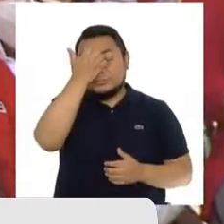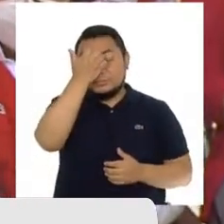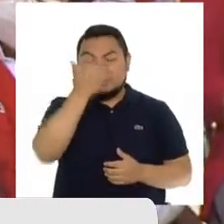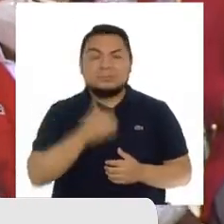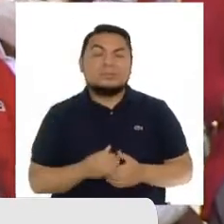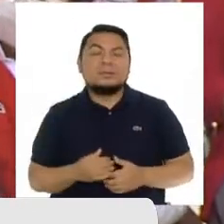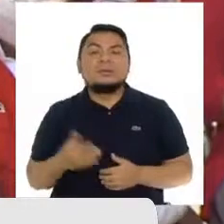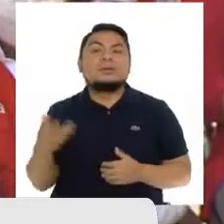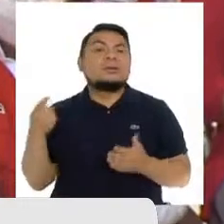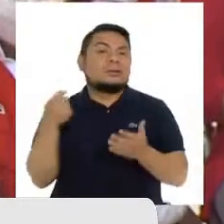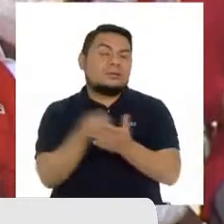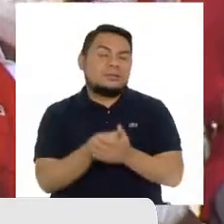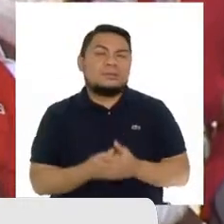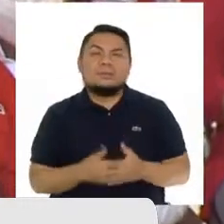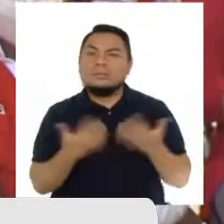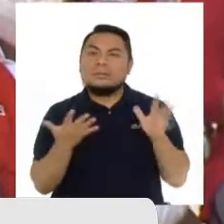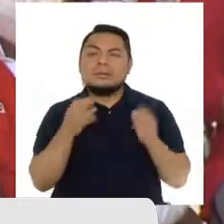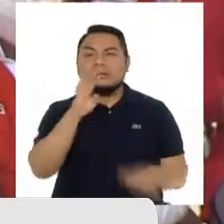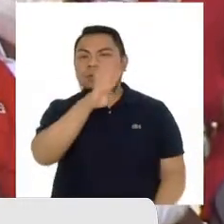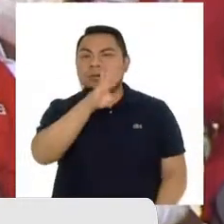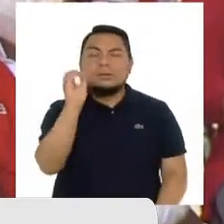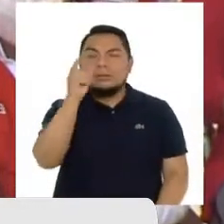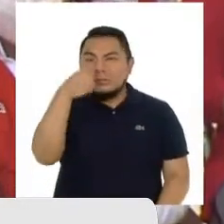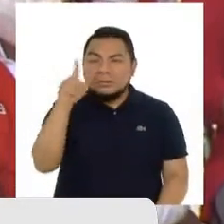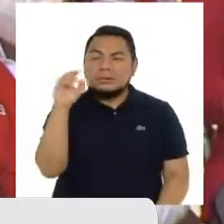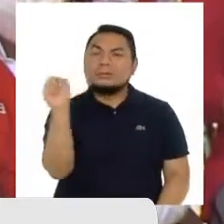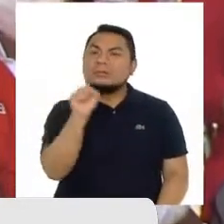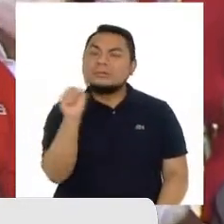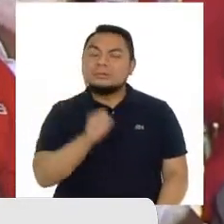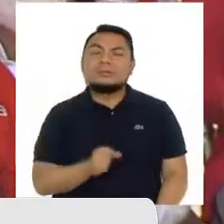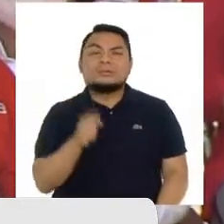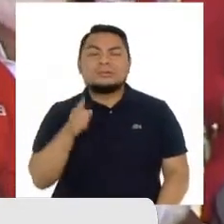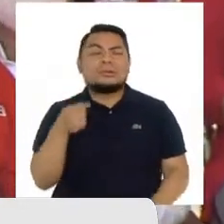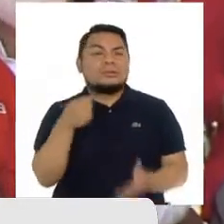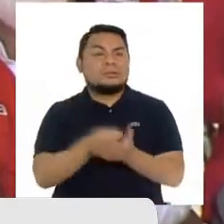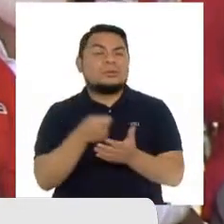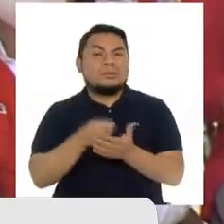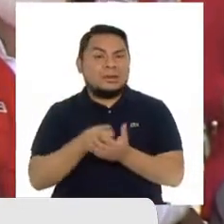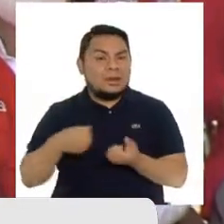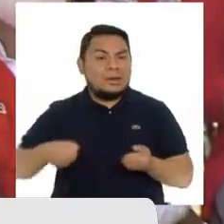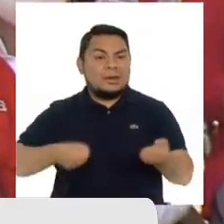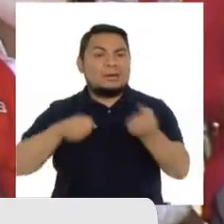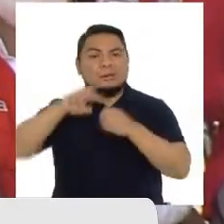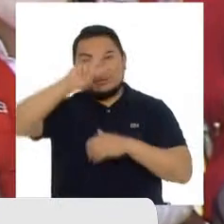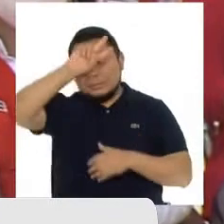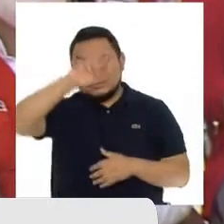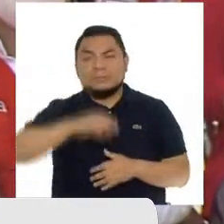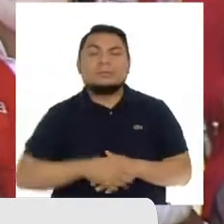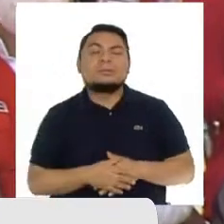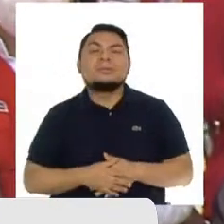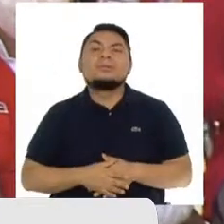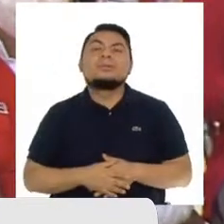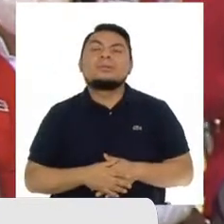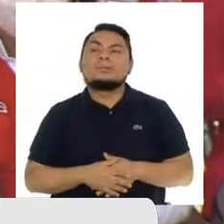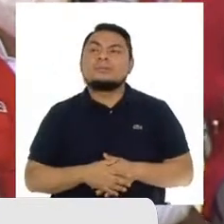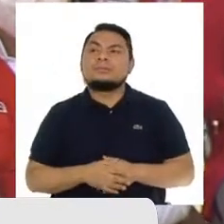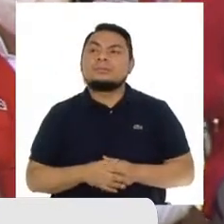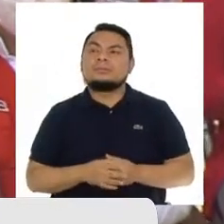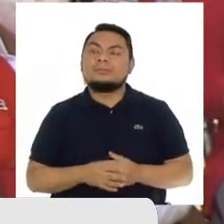transferimos 400 millones de soles del fondo agroperú al agrobanco